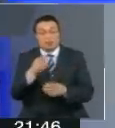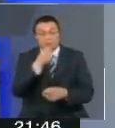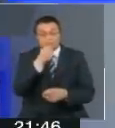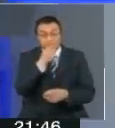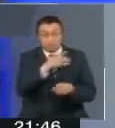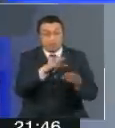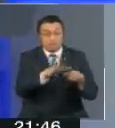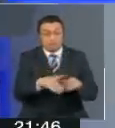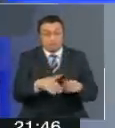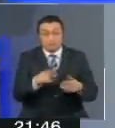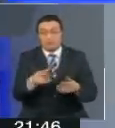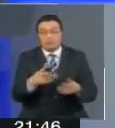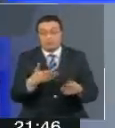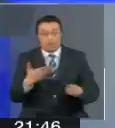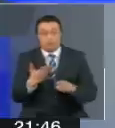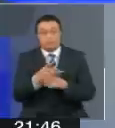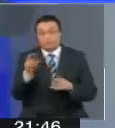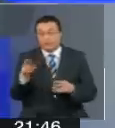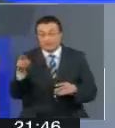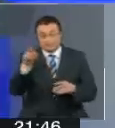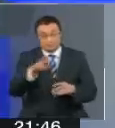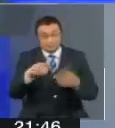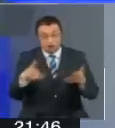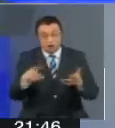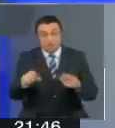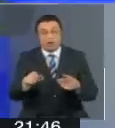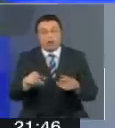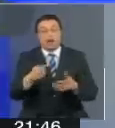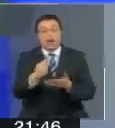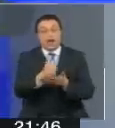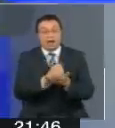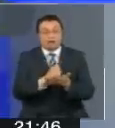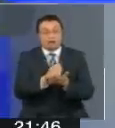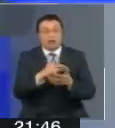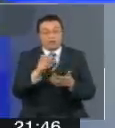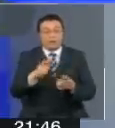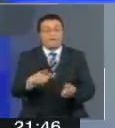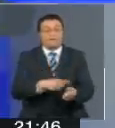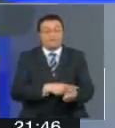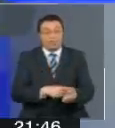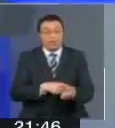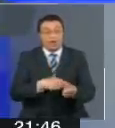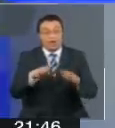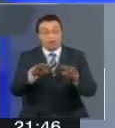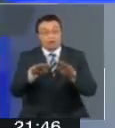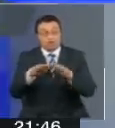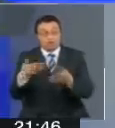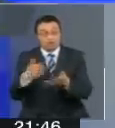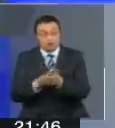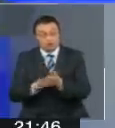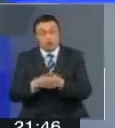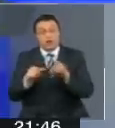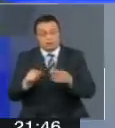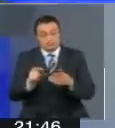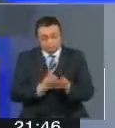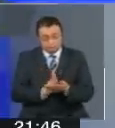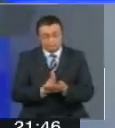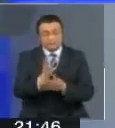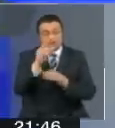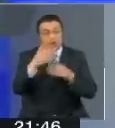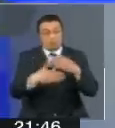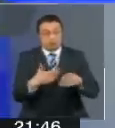misma, esta reconstitución, se la debemos a la Asociación de Familiares de Ejecutados que inician este